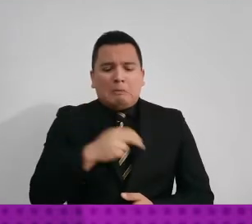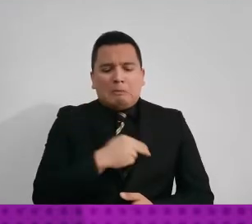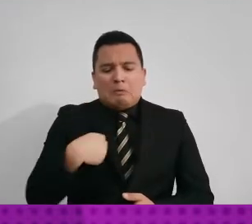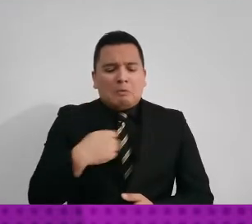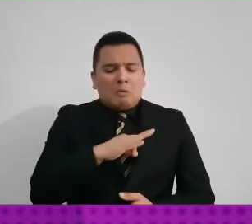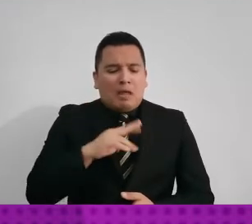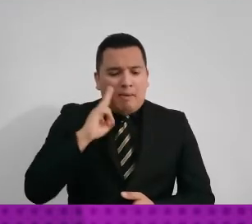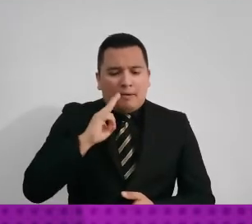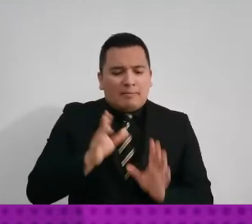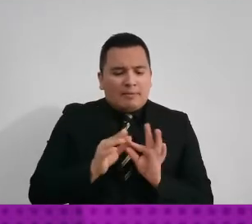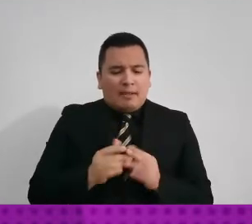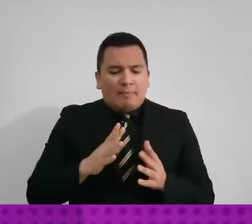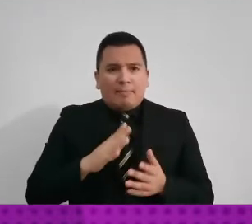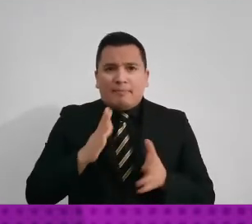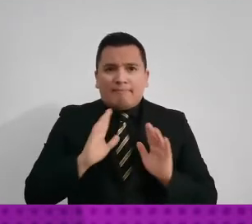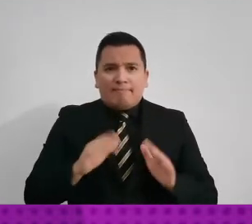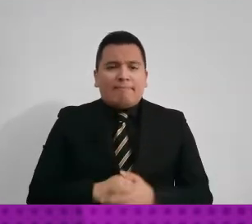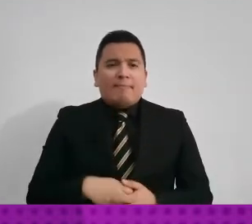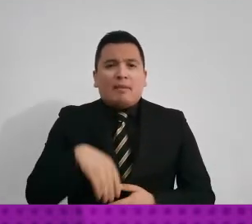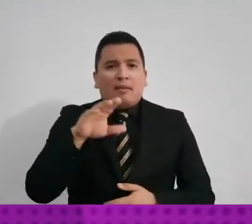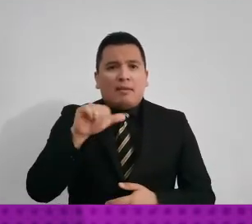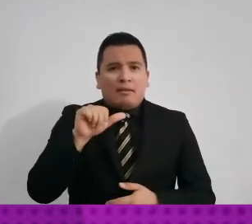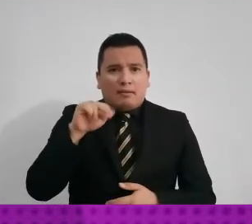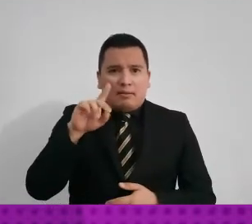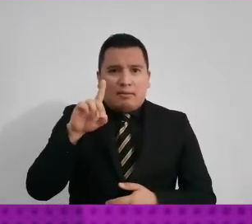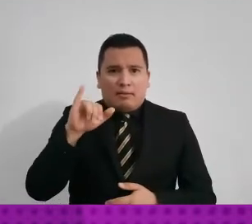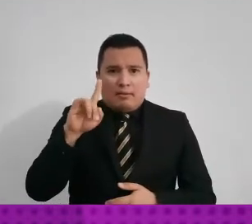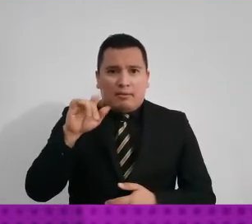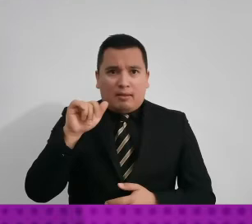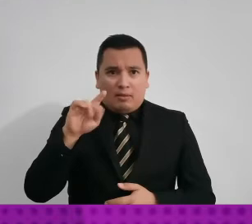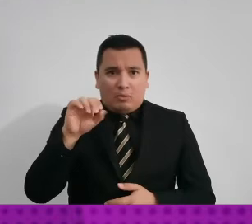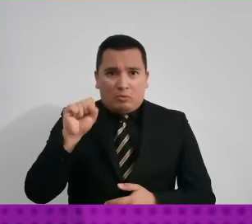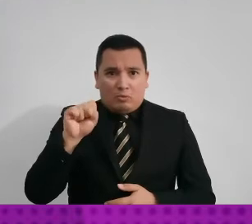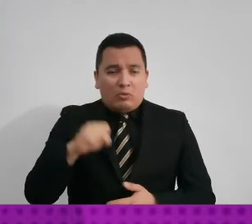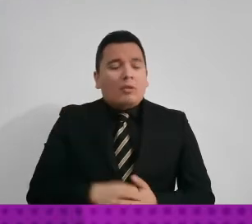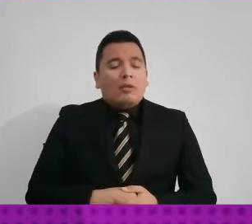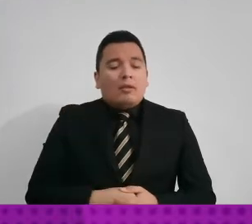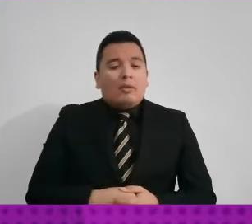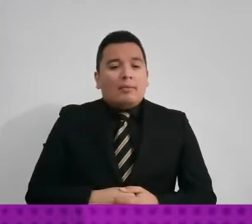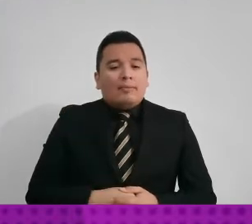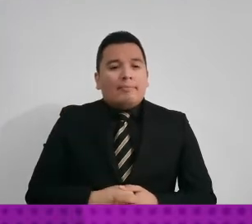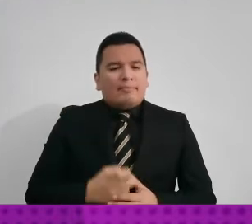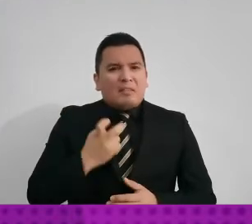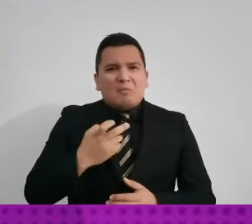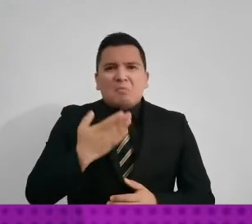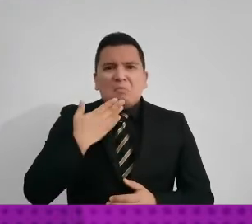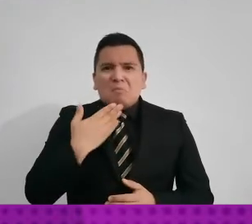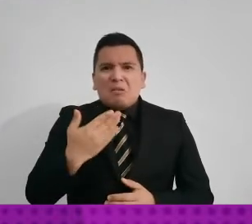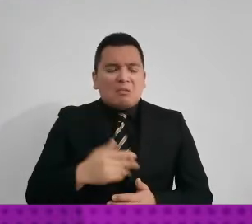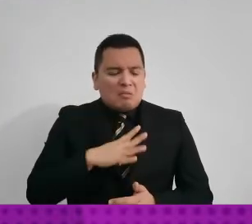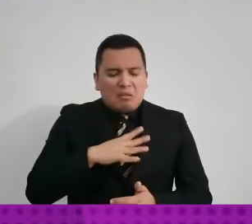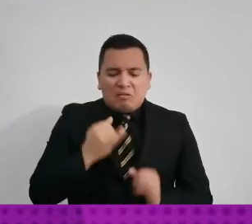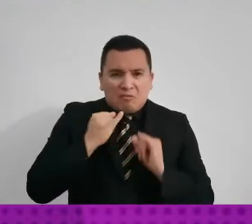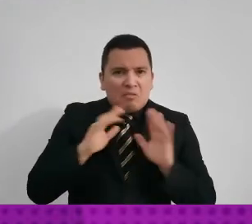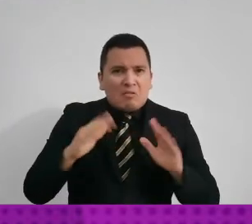marzo es cuando ya podremos decir que hay personas que solicitaron su registro a la candidatura. Les fue